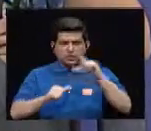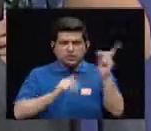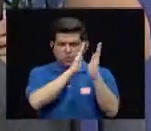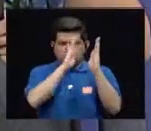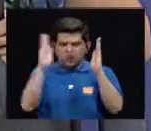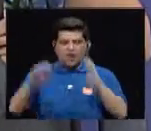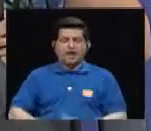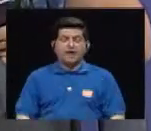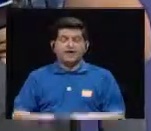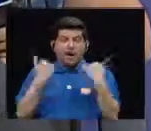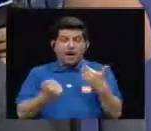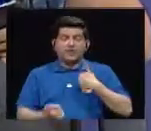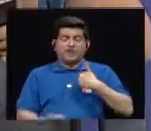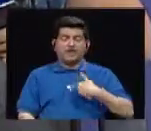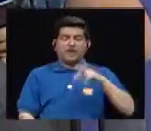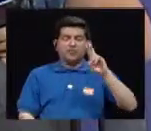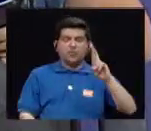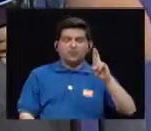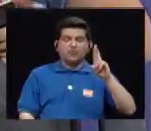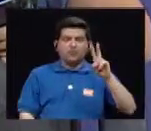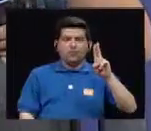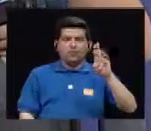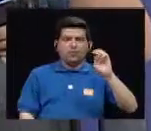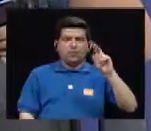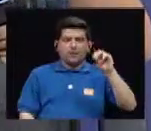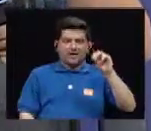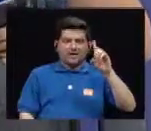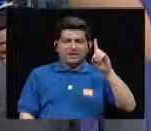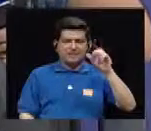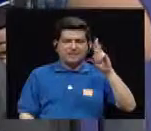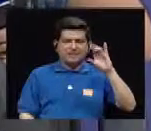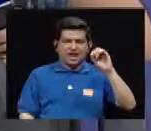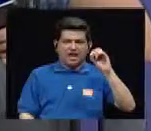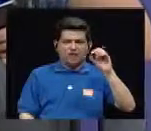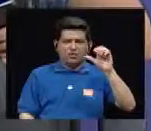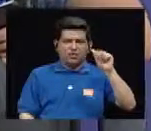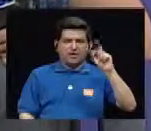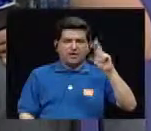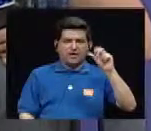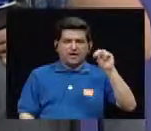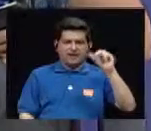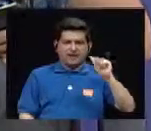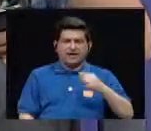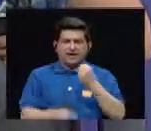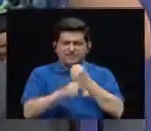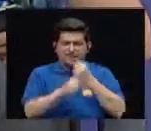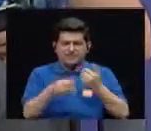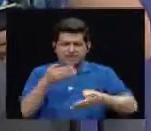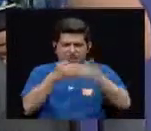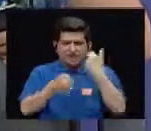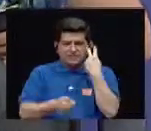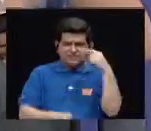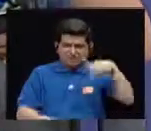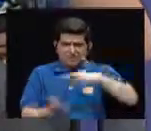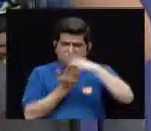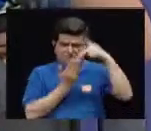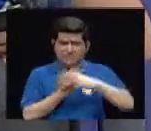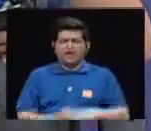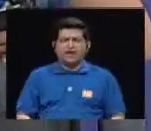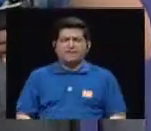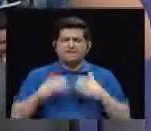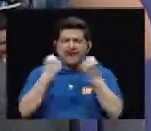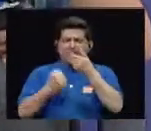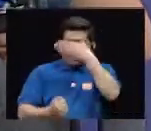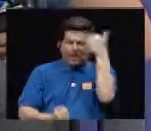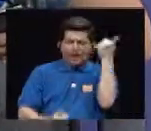Continuamos el lunes de Cinemateca, ahora tenemos a Rubén Darío Arena. Hemos estado hablando del Héroe Olvidado, la producción que semanas atrás vieron aquí en el programa y